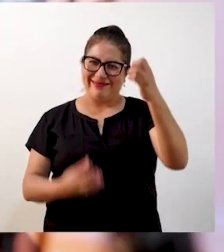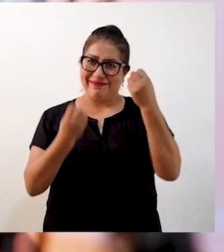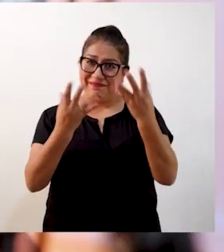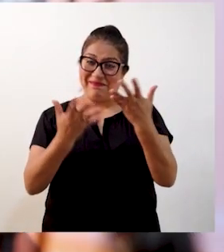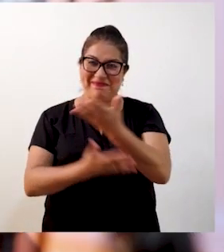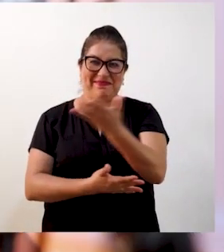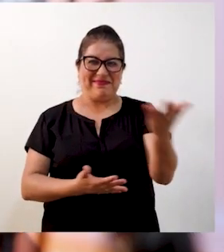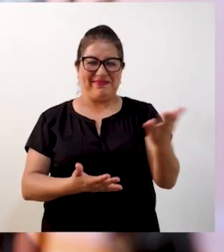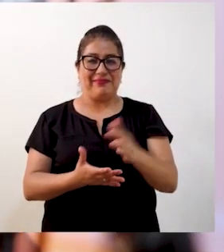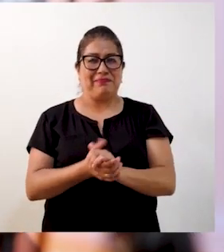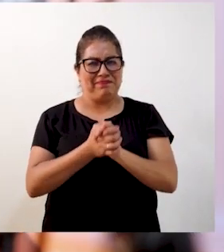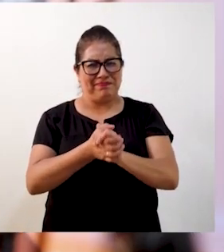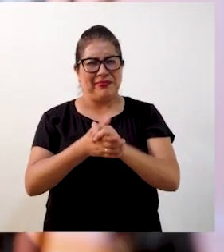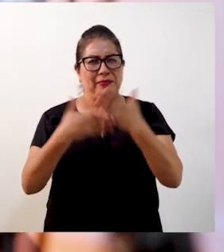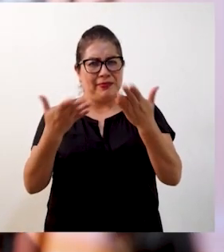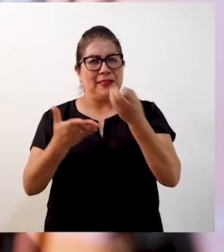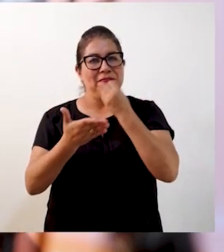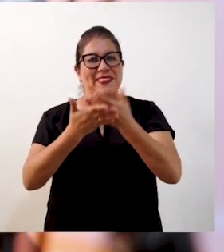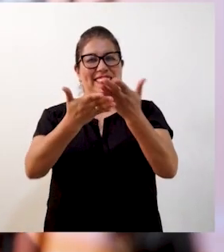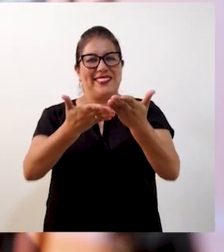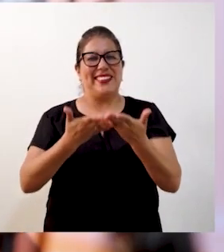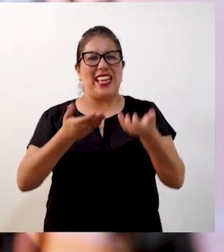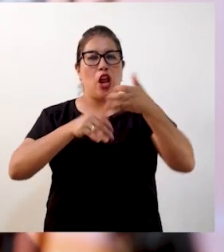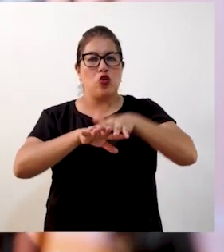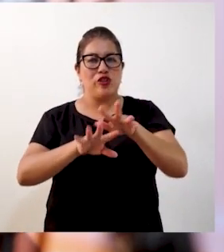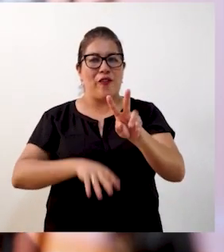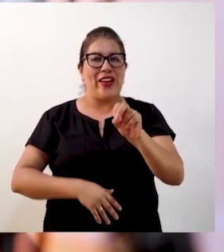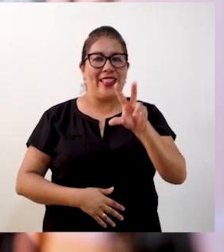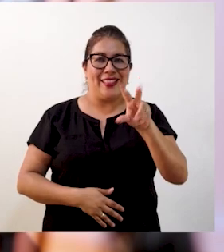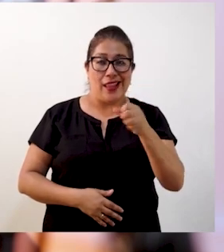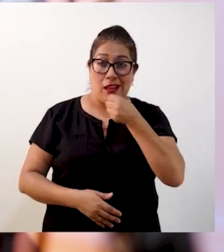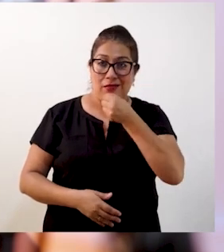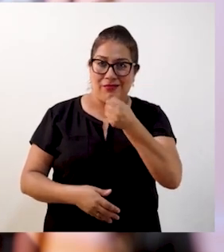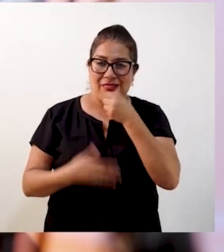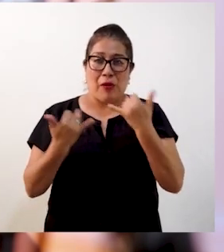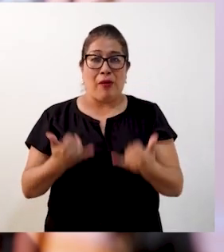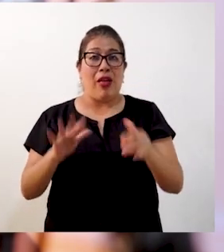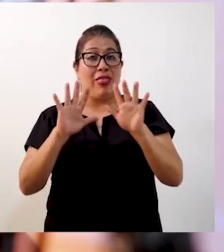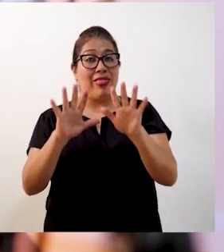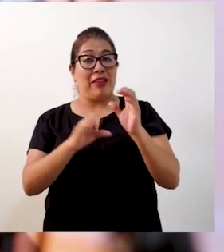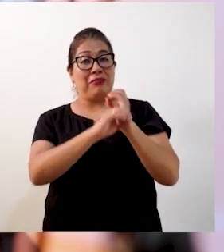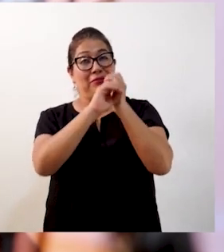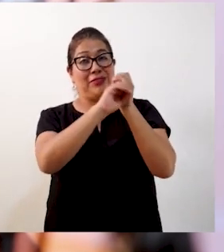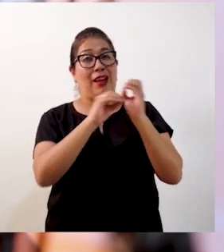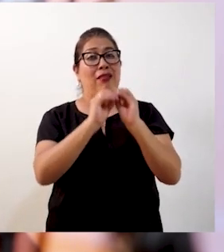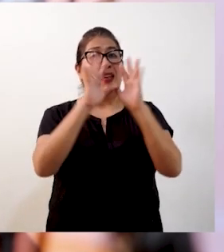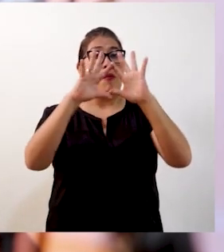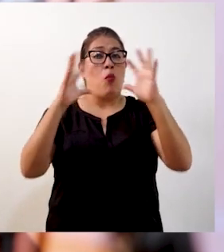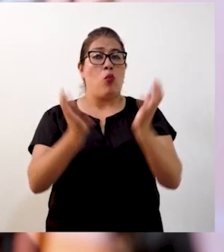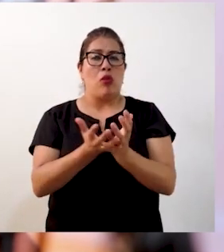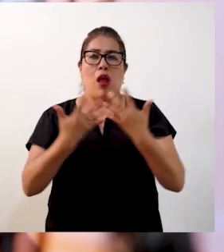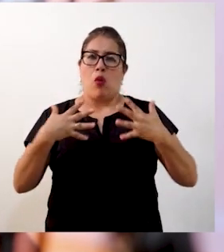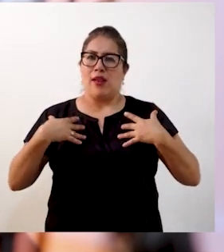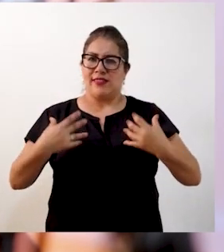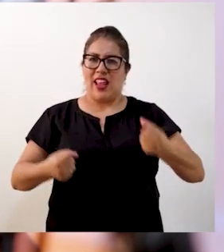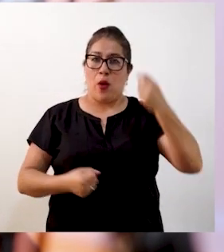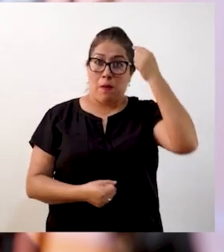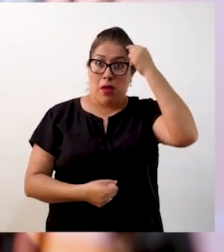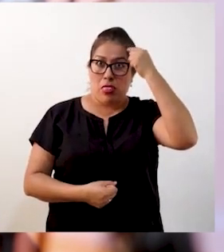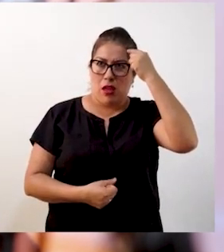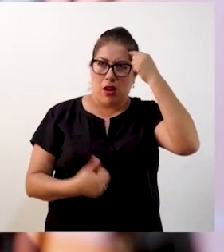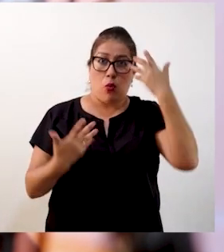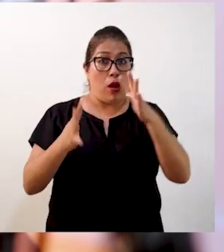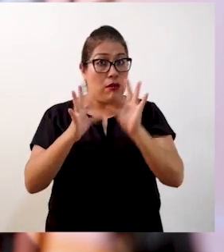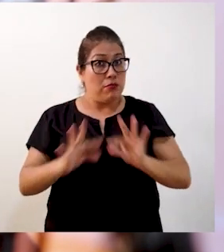Hola, ¿qué tal? ¿Cómo están? Bienvenidos a Inclusión 2030. Hoy, 10 de octubre, Día Mundial de la Salud